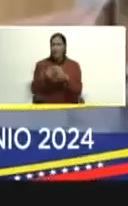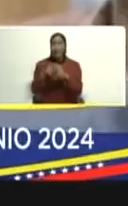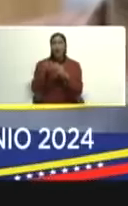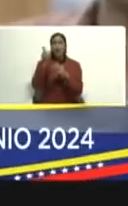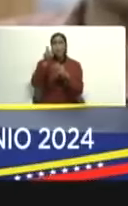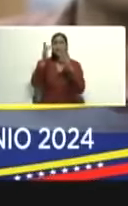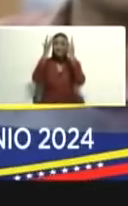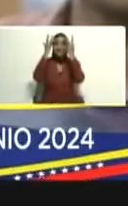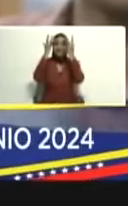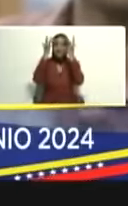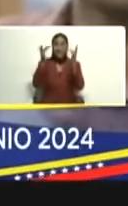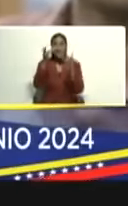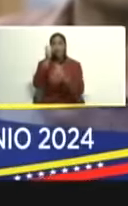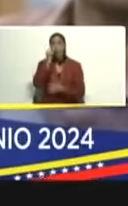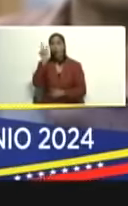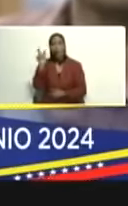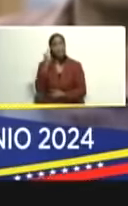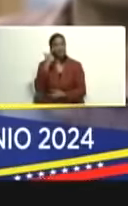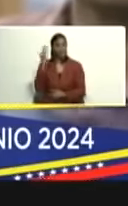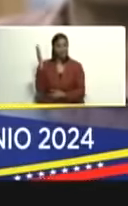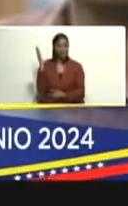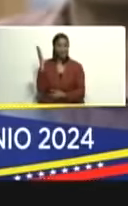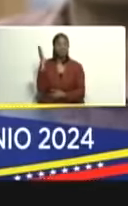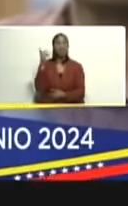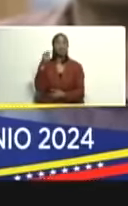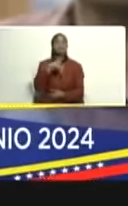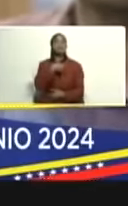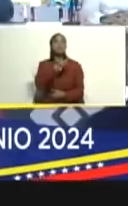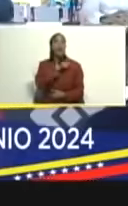Intelectual de España, de Europa.